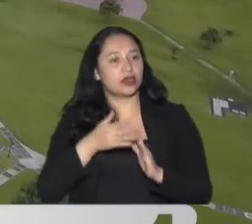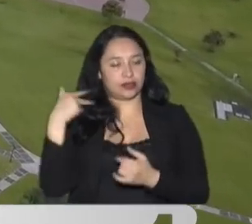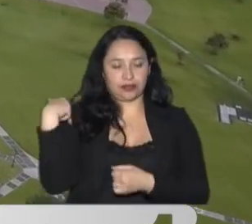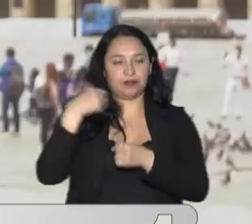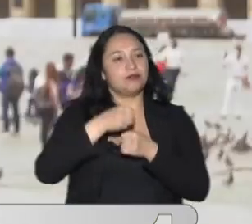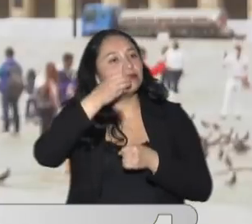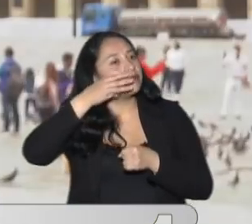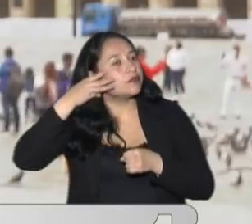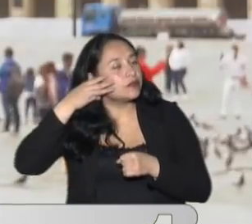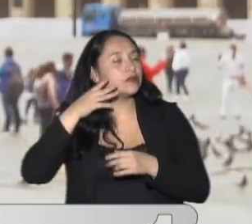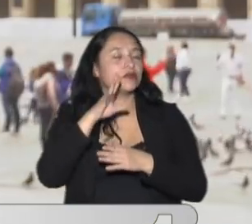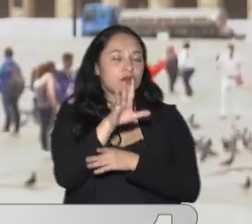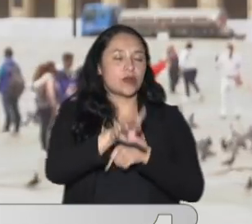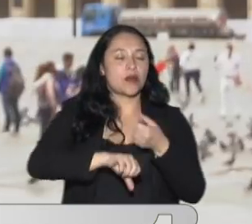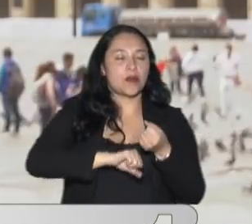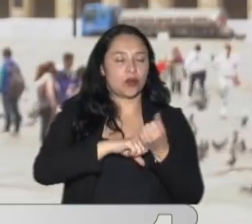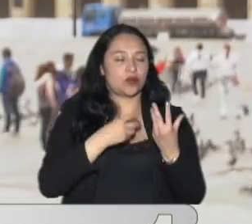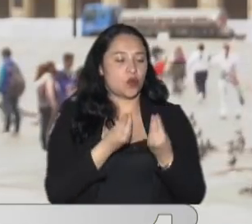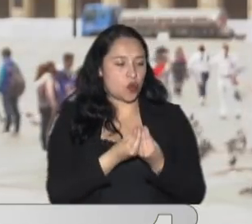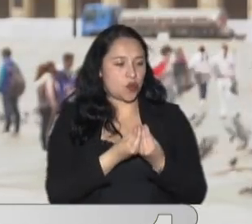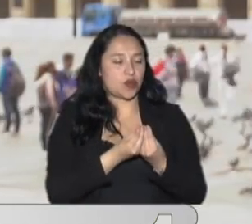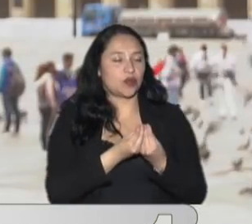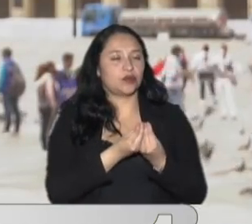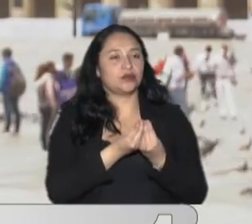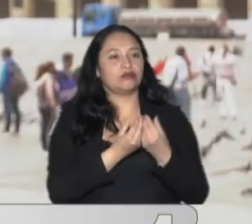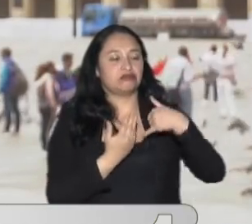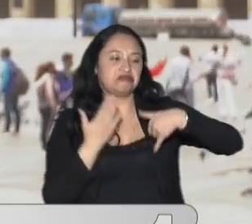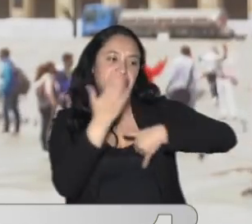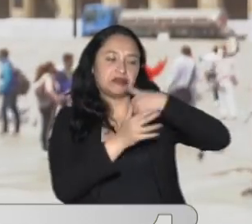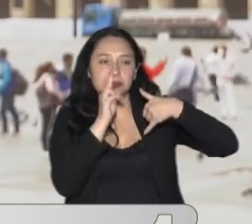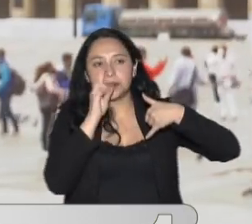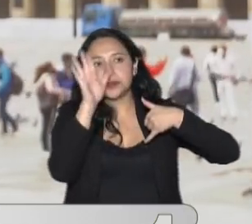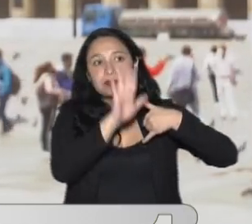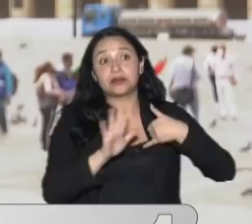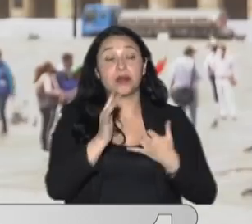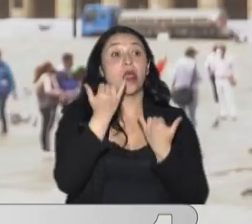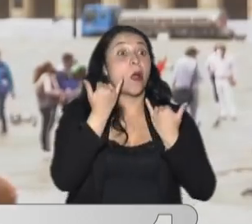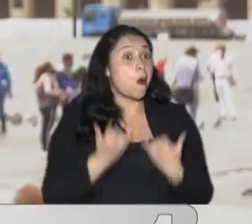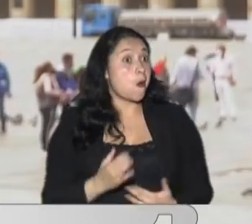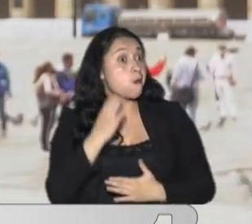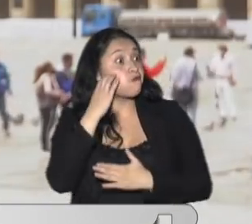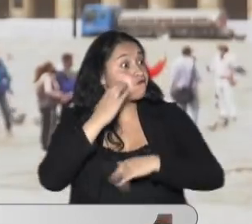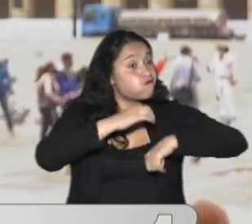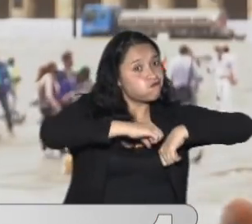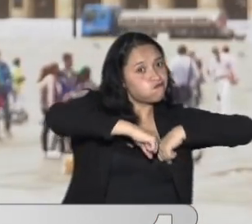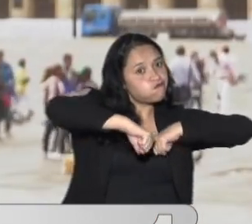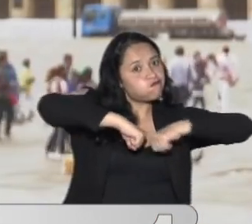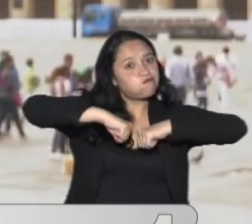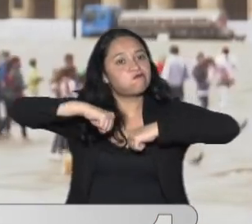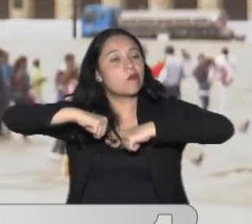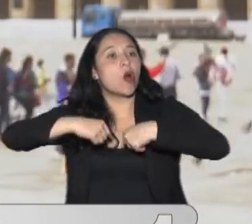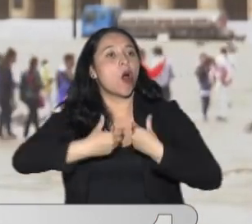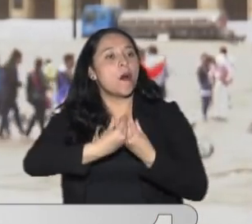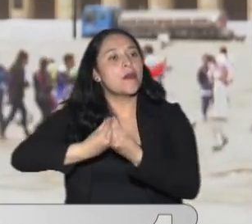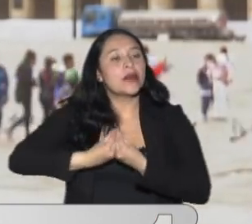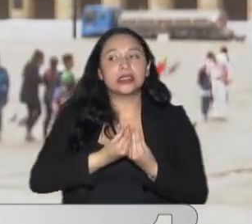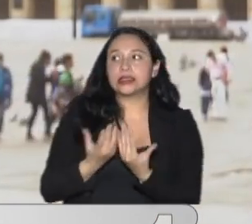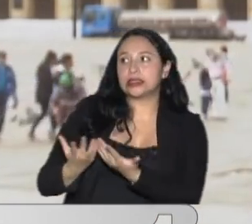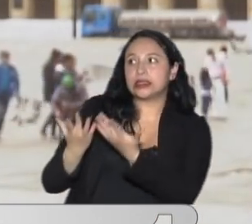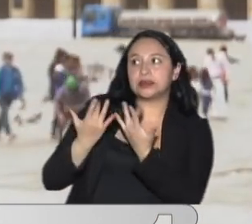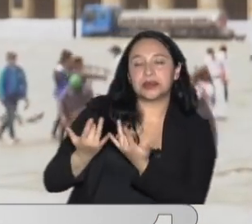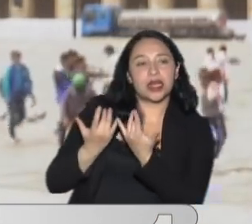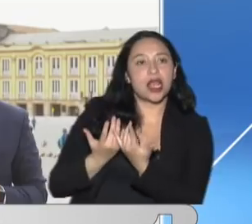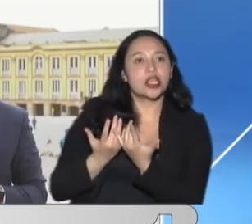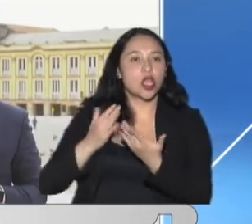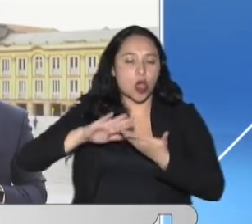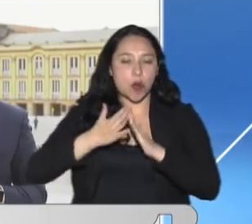país. Miembros de la policía y también gestores de convivencia se encuentran en este punto a la expectativa de la llegada de la minga